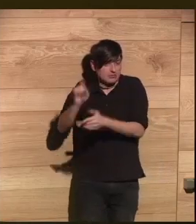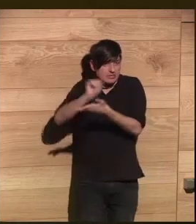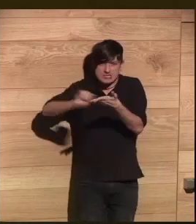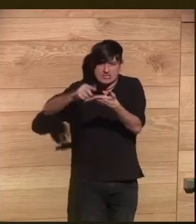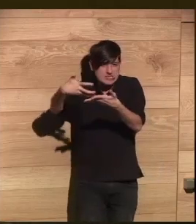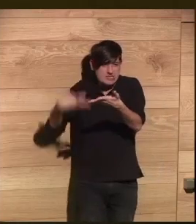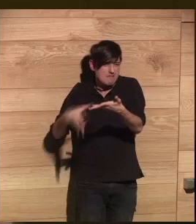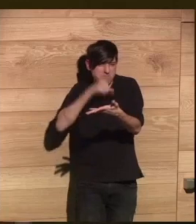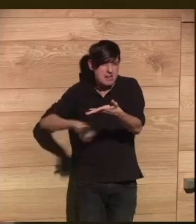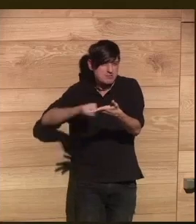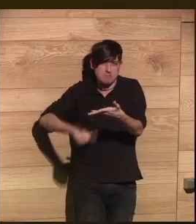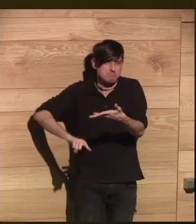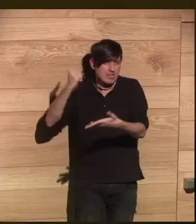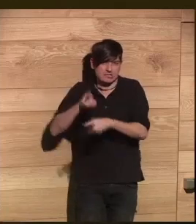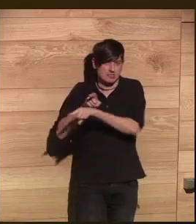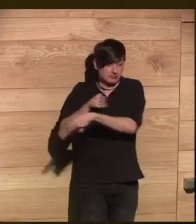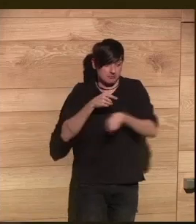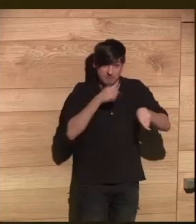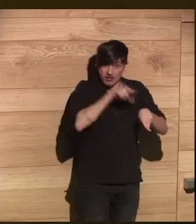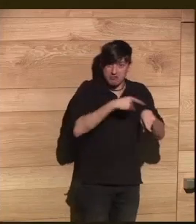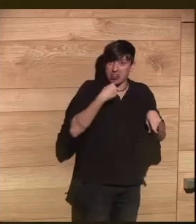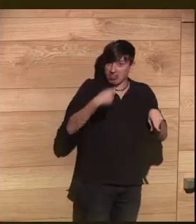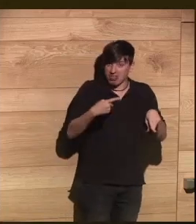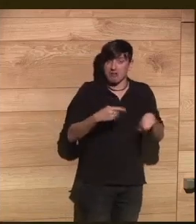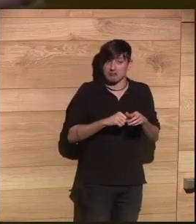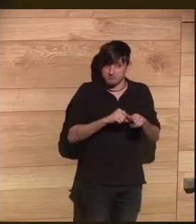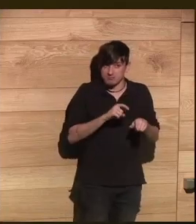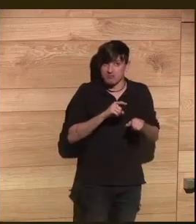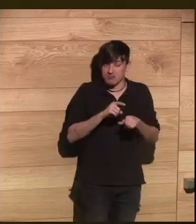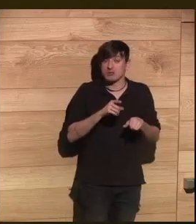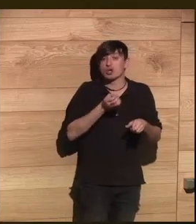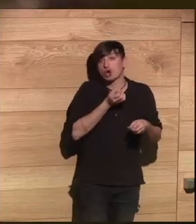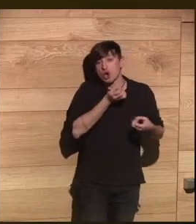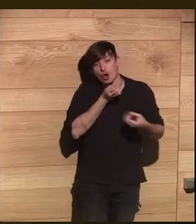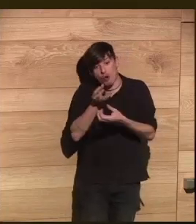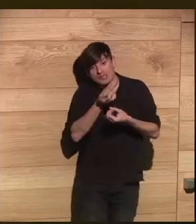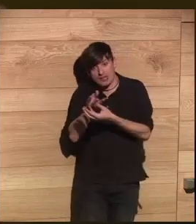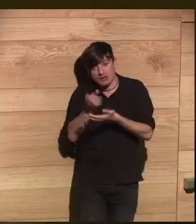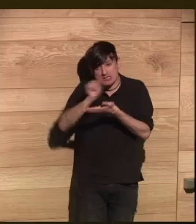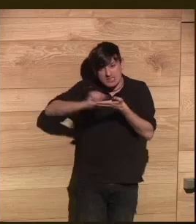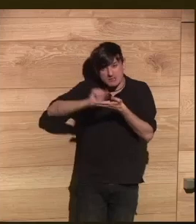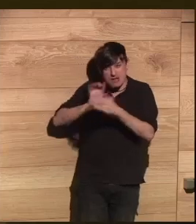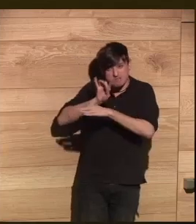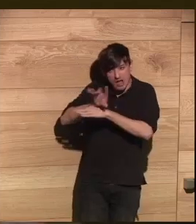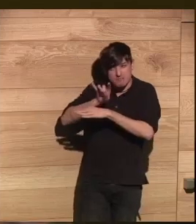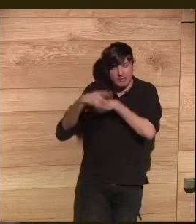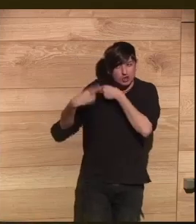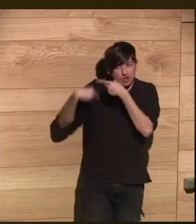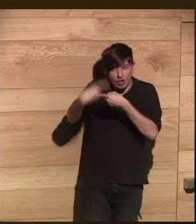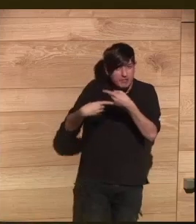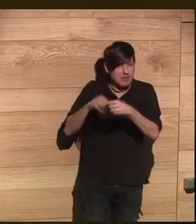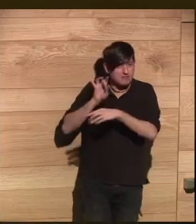más maravillosa que pudo tener él. Y él lo decía así. Sí. Y le comentaba y le escribía todos los